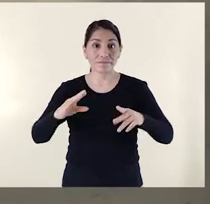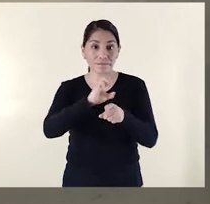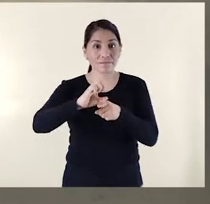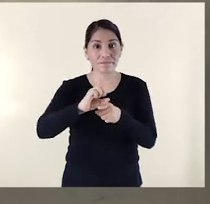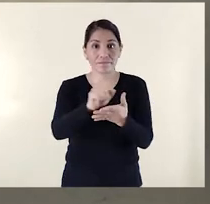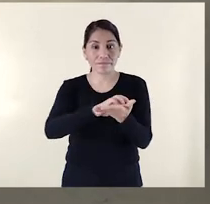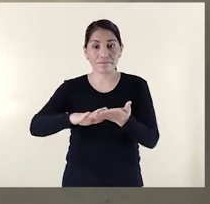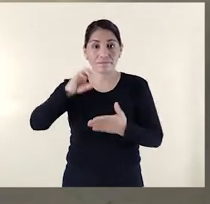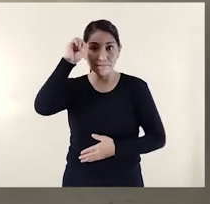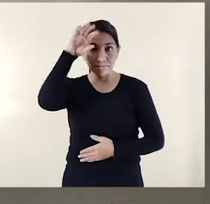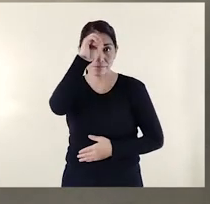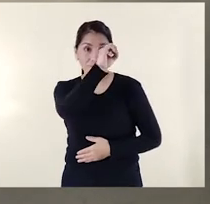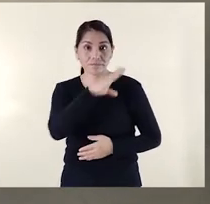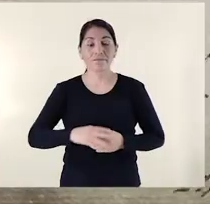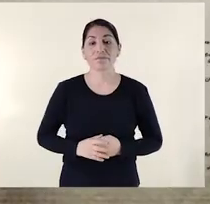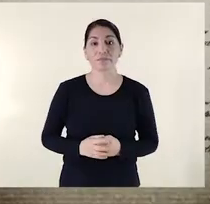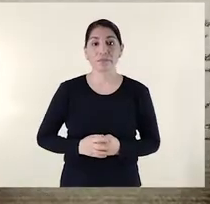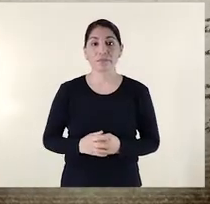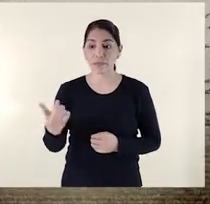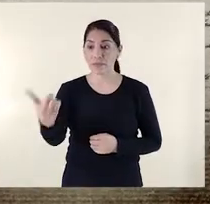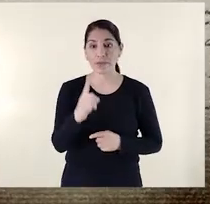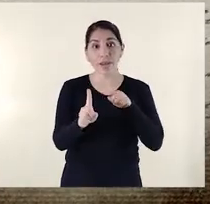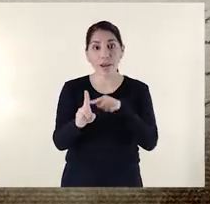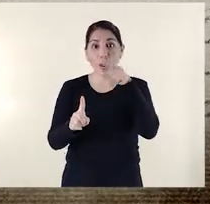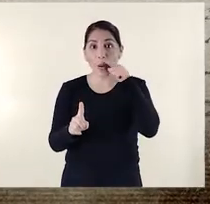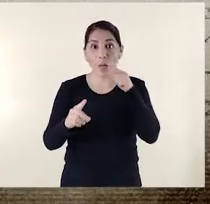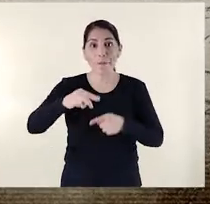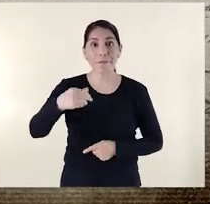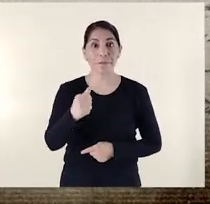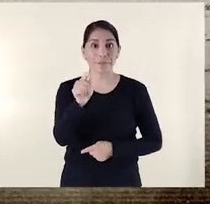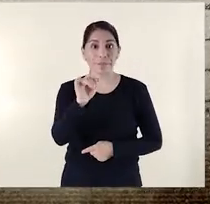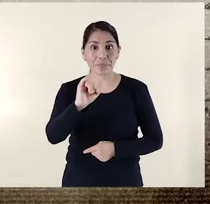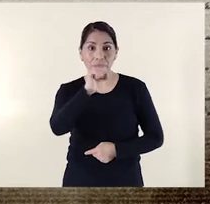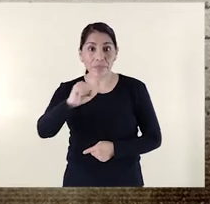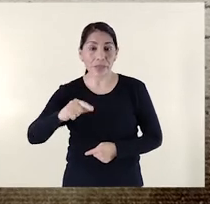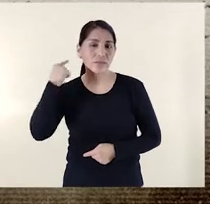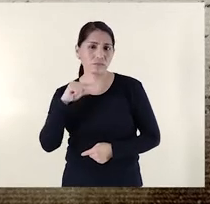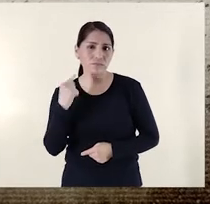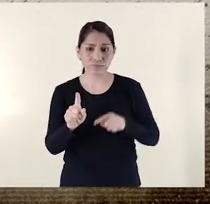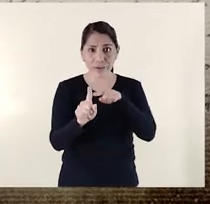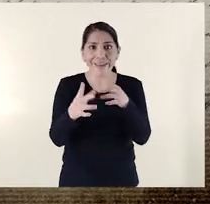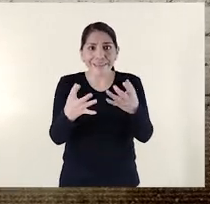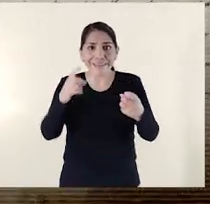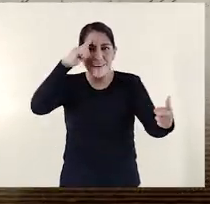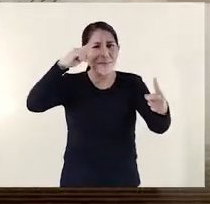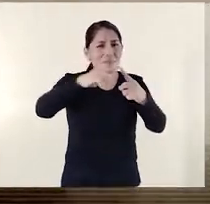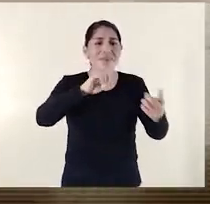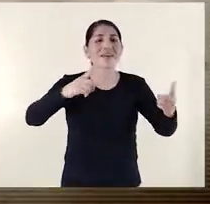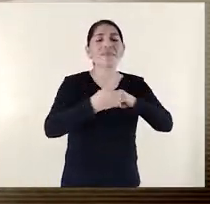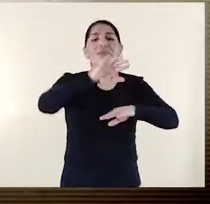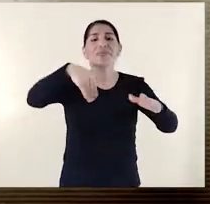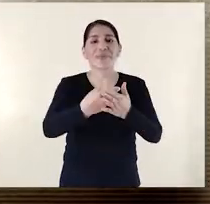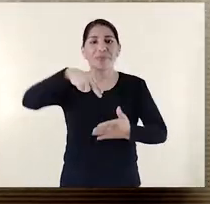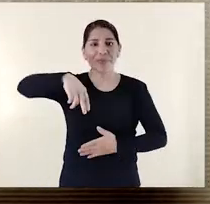Casa de Ejercicios de Santa Rosa. A veces la presencia del presbítero Matías Maestro y su afán por volver todo lo que tocaba